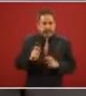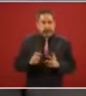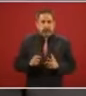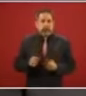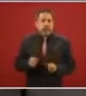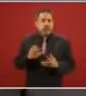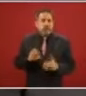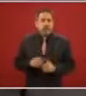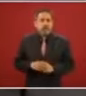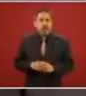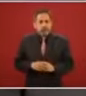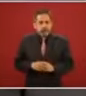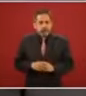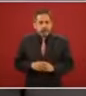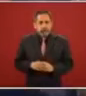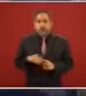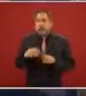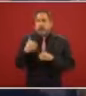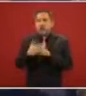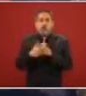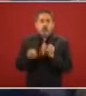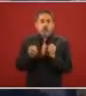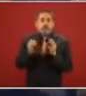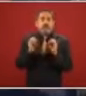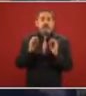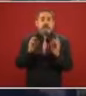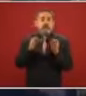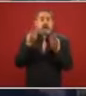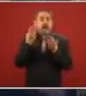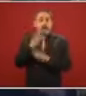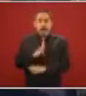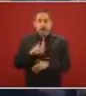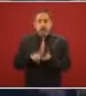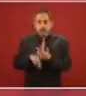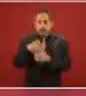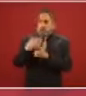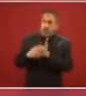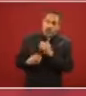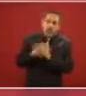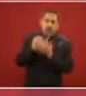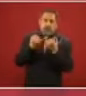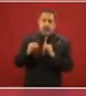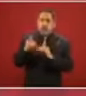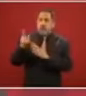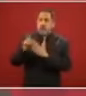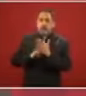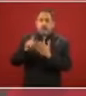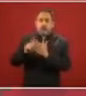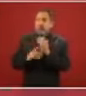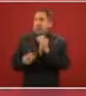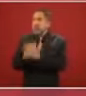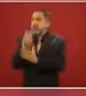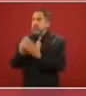cuántas sucursales bancarias vamos a inaugurar por mes,